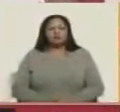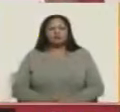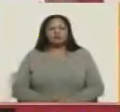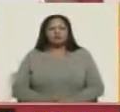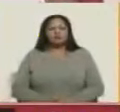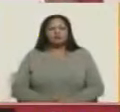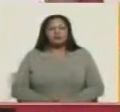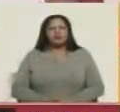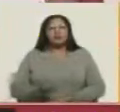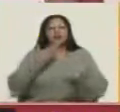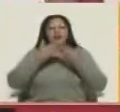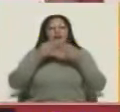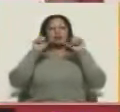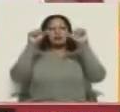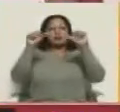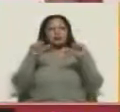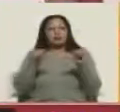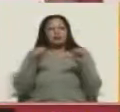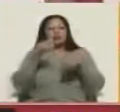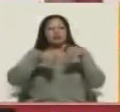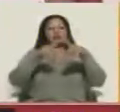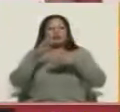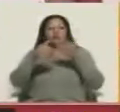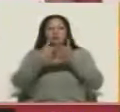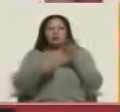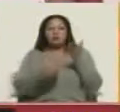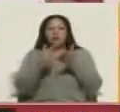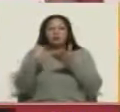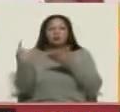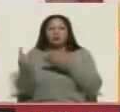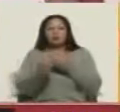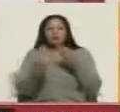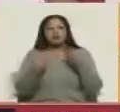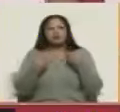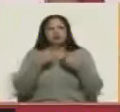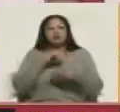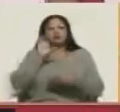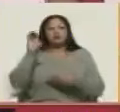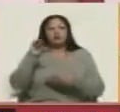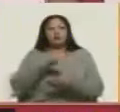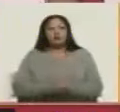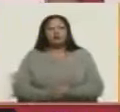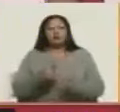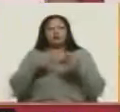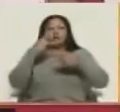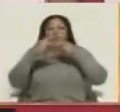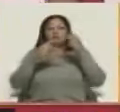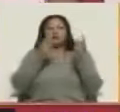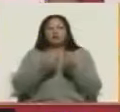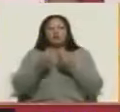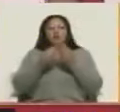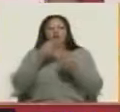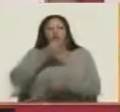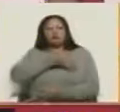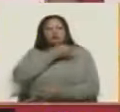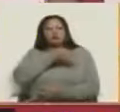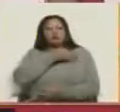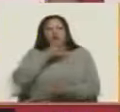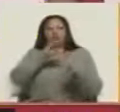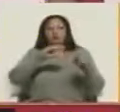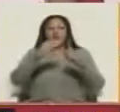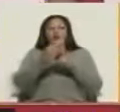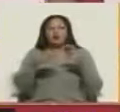que gracias a este calendario electoral que propuso todos los actores que hacen vida en nuestro país, tanto político, económico, social,